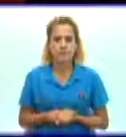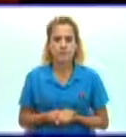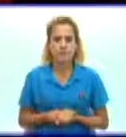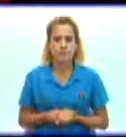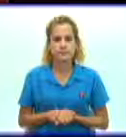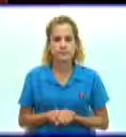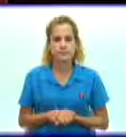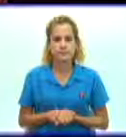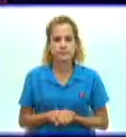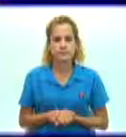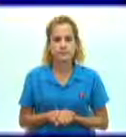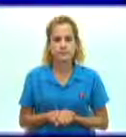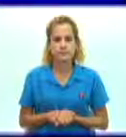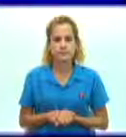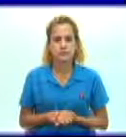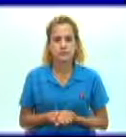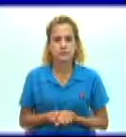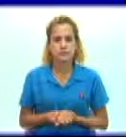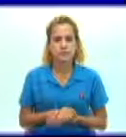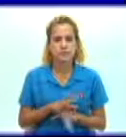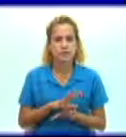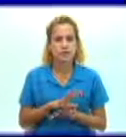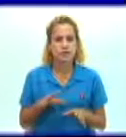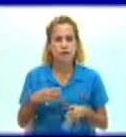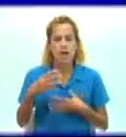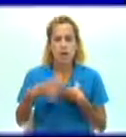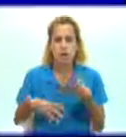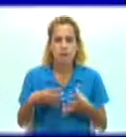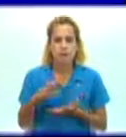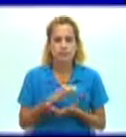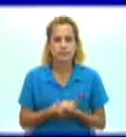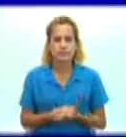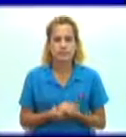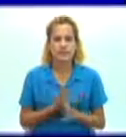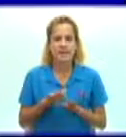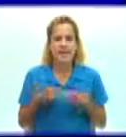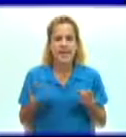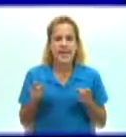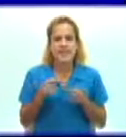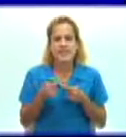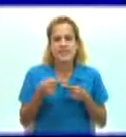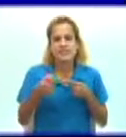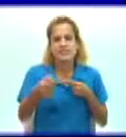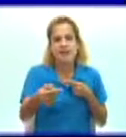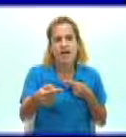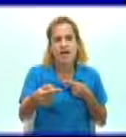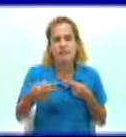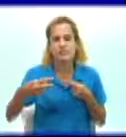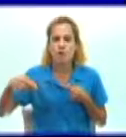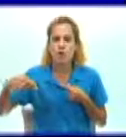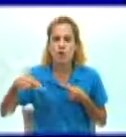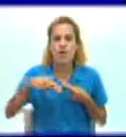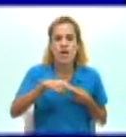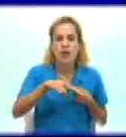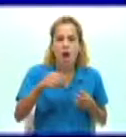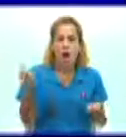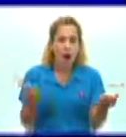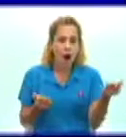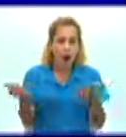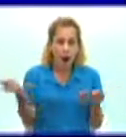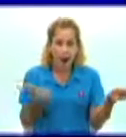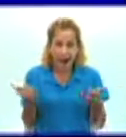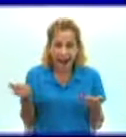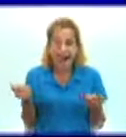traigo. Ya les decía que era un problema. ¿Qué dice así? ¿Qué distancia recorrerá un automóvil